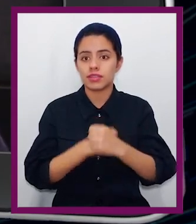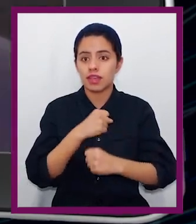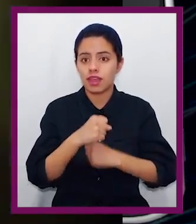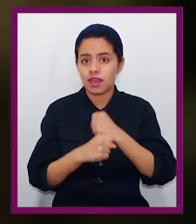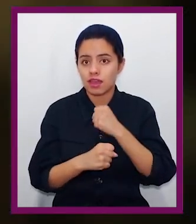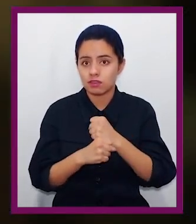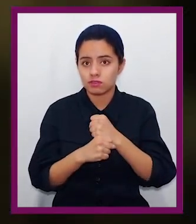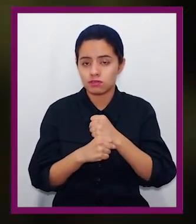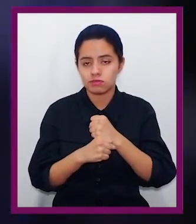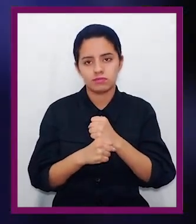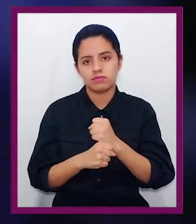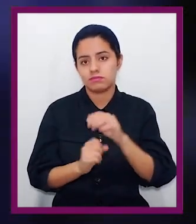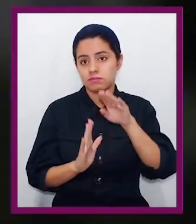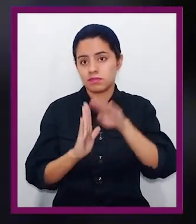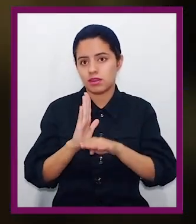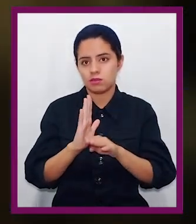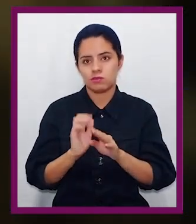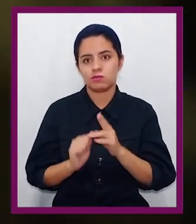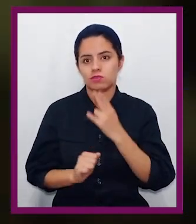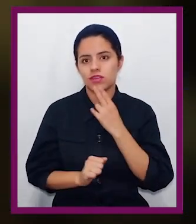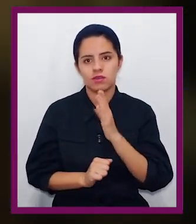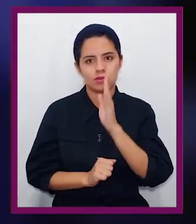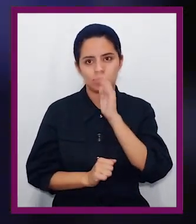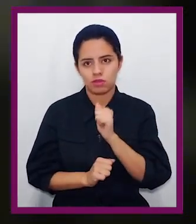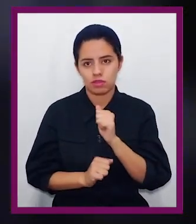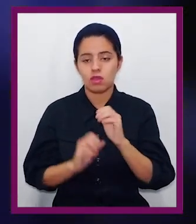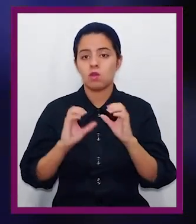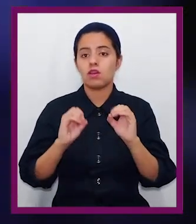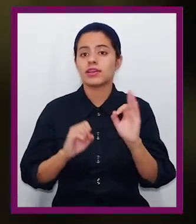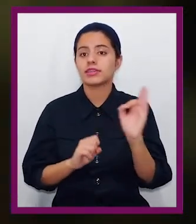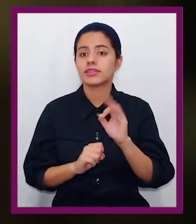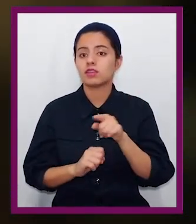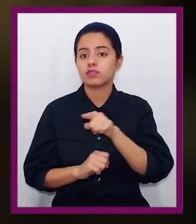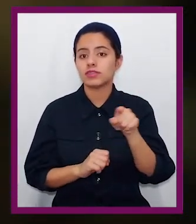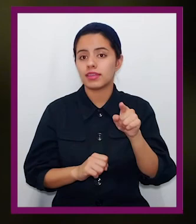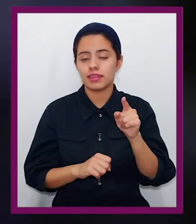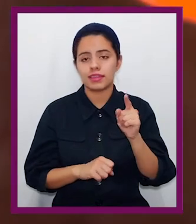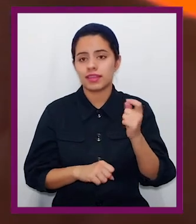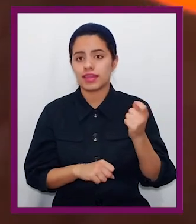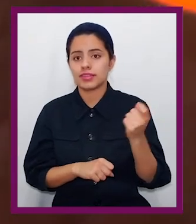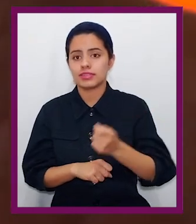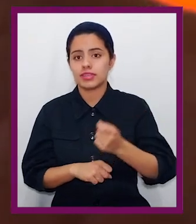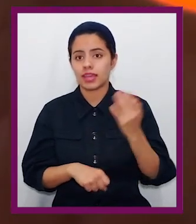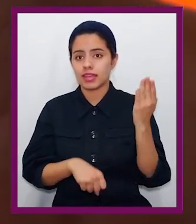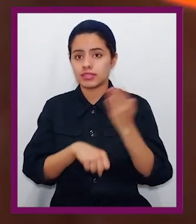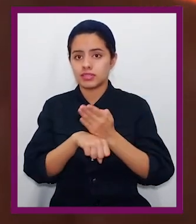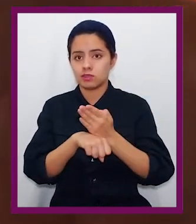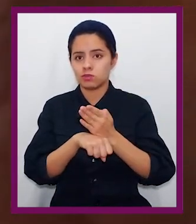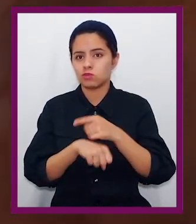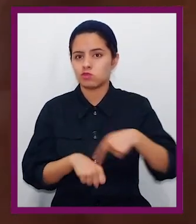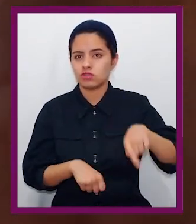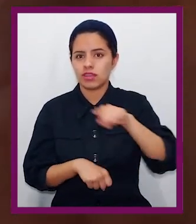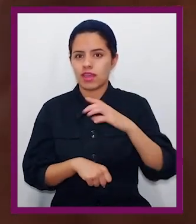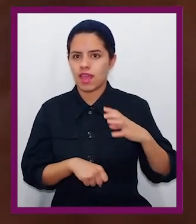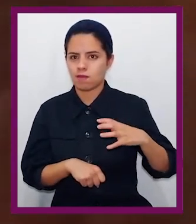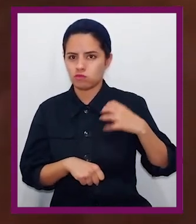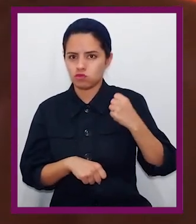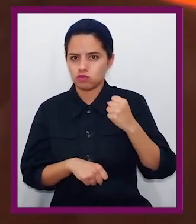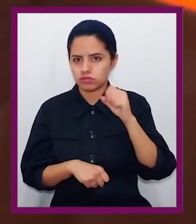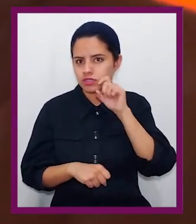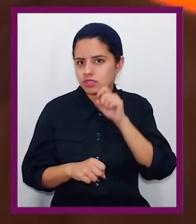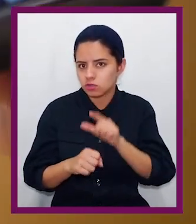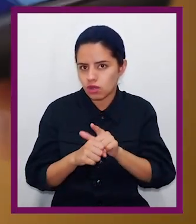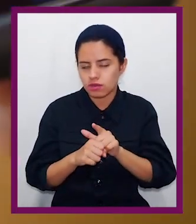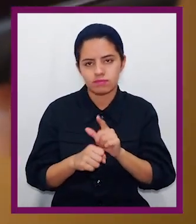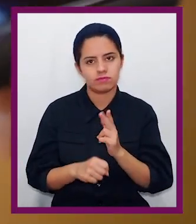años, ser un delincuente condenado por delitos sexuales. Si en algún otro momento la cuenta del